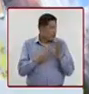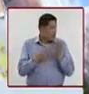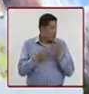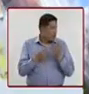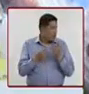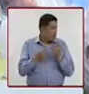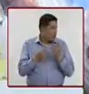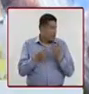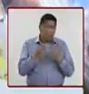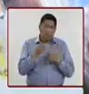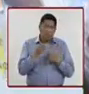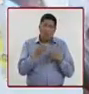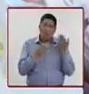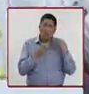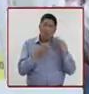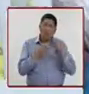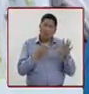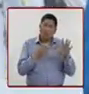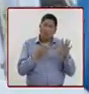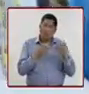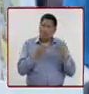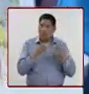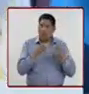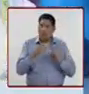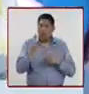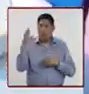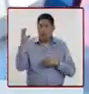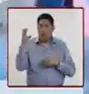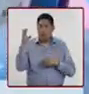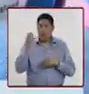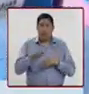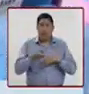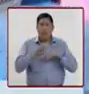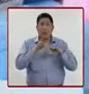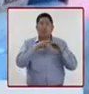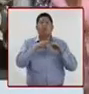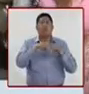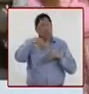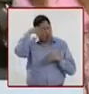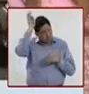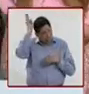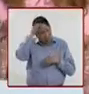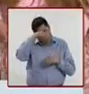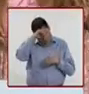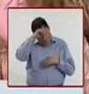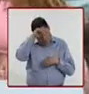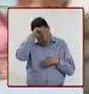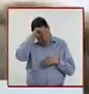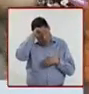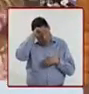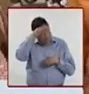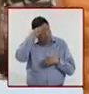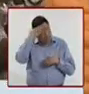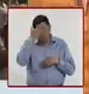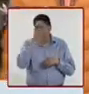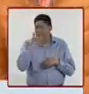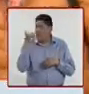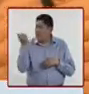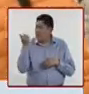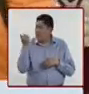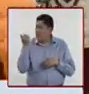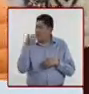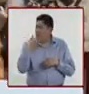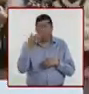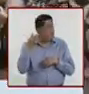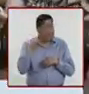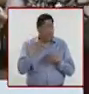costaba 25 bolivianos. ¿Y todavía comenzó a subir un poco más? Más todavía, sí, ya no recuerdo, pero